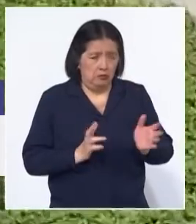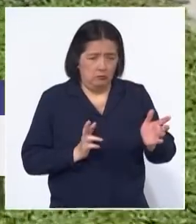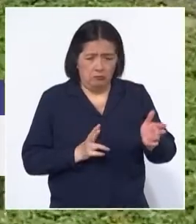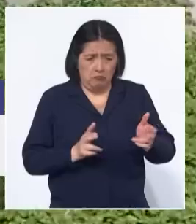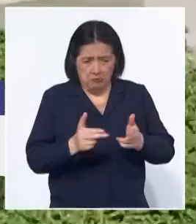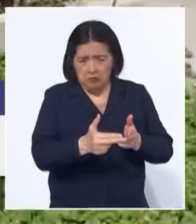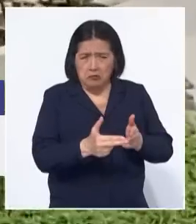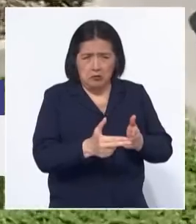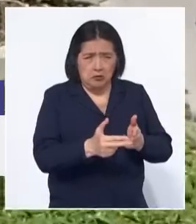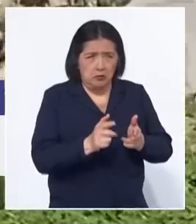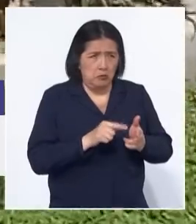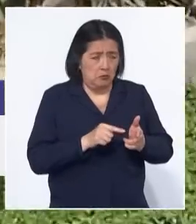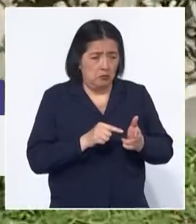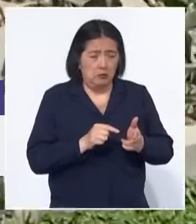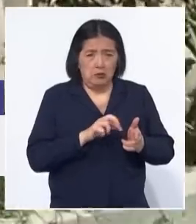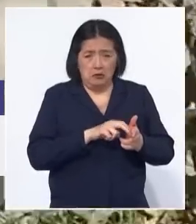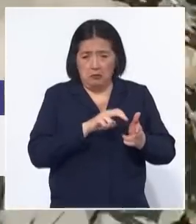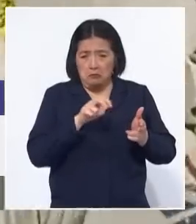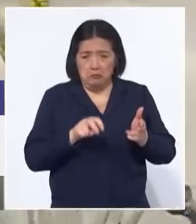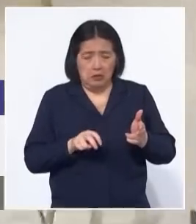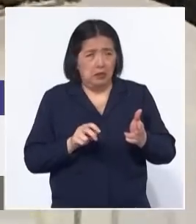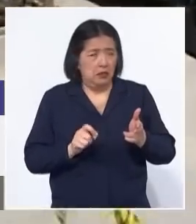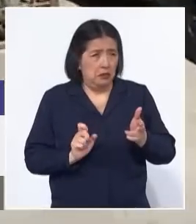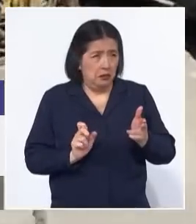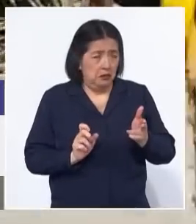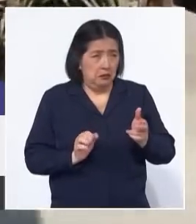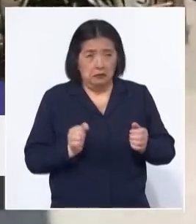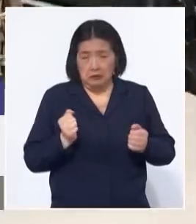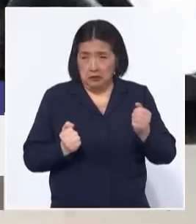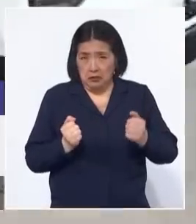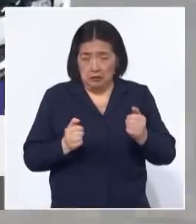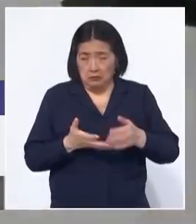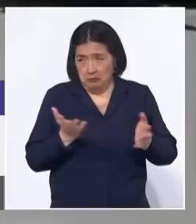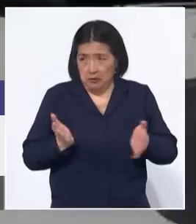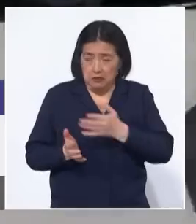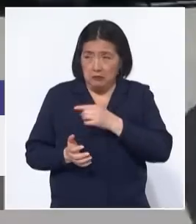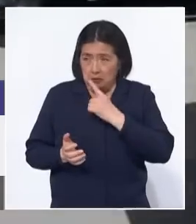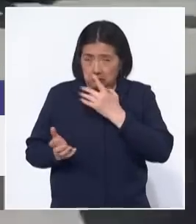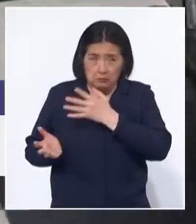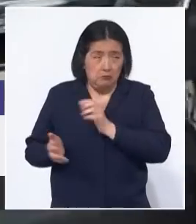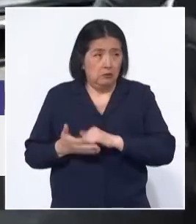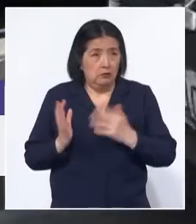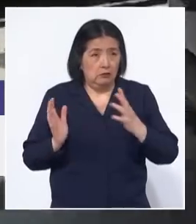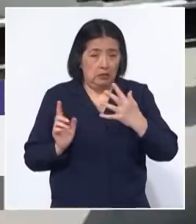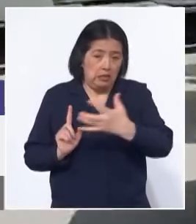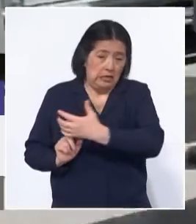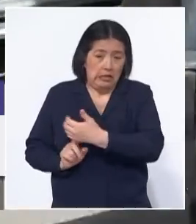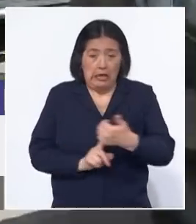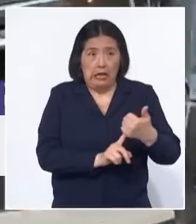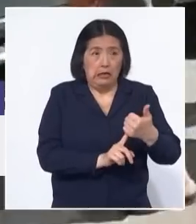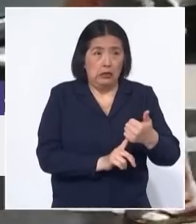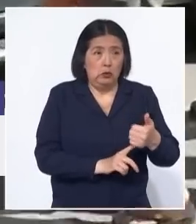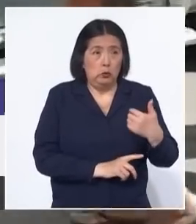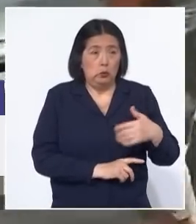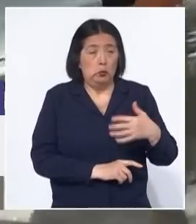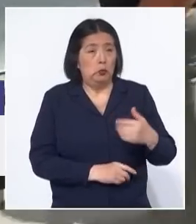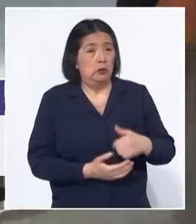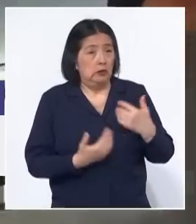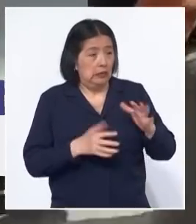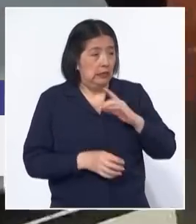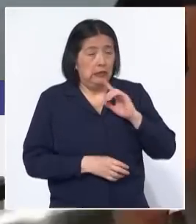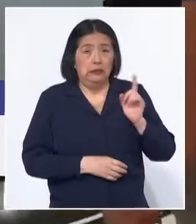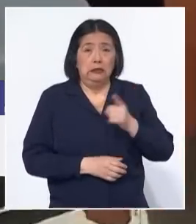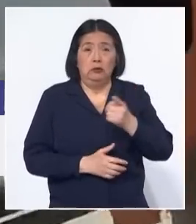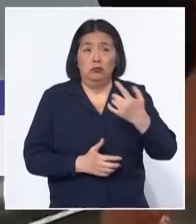cruza el camino, y cuando esta niña estaba bajando de la movilidad para ser entregada a sus padres, bueno, fue secuestrada. Esta situación ya ha sido denunciada,